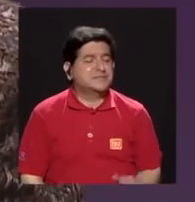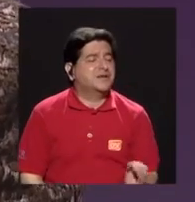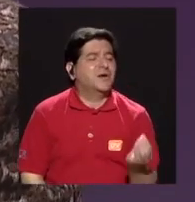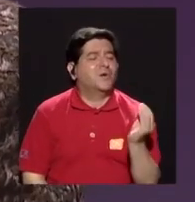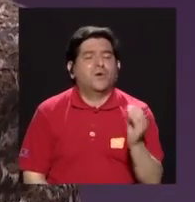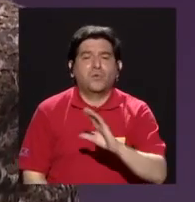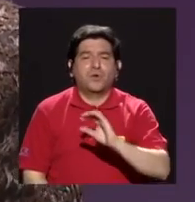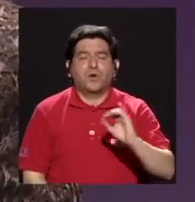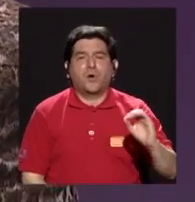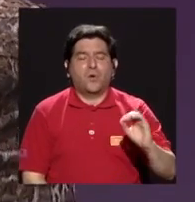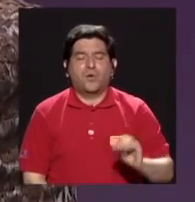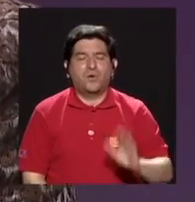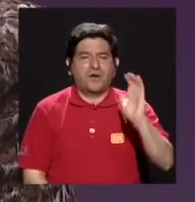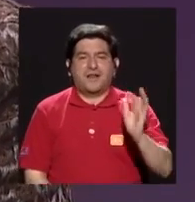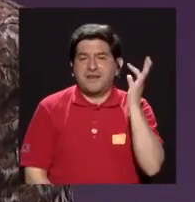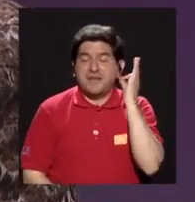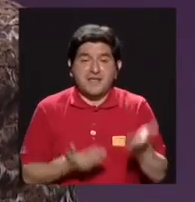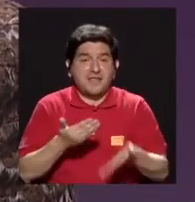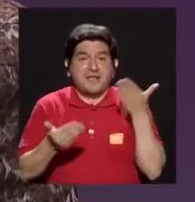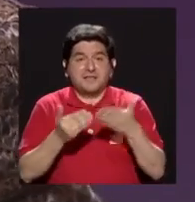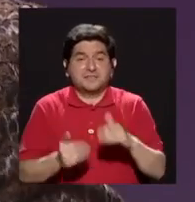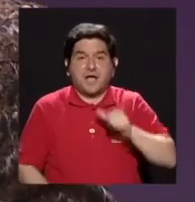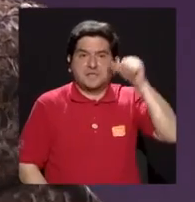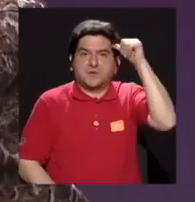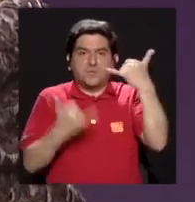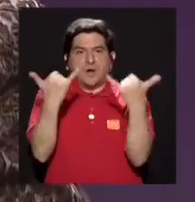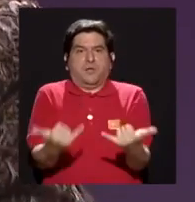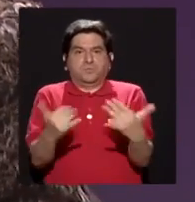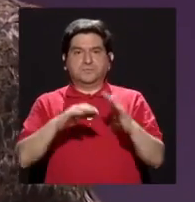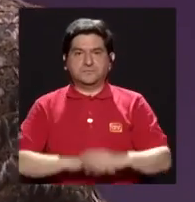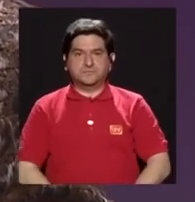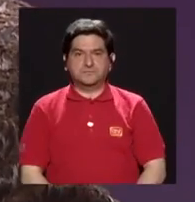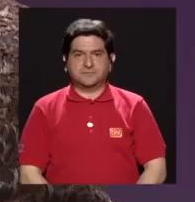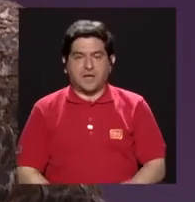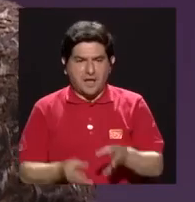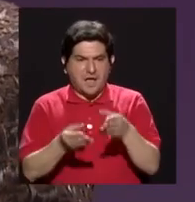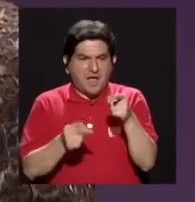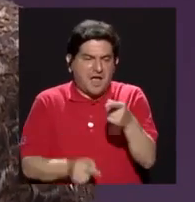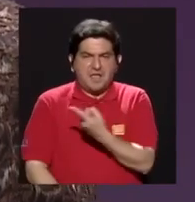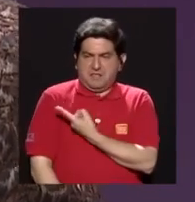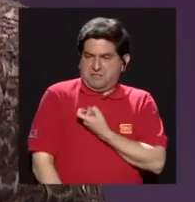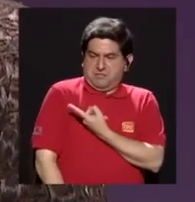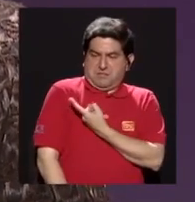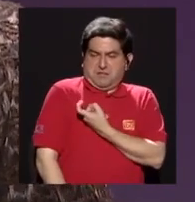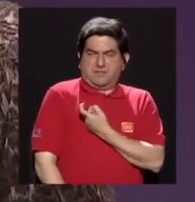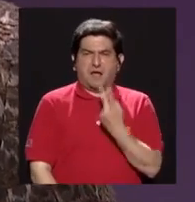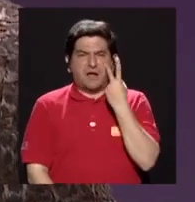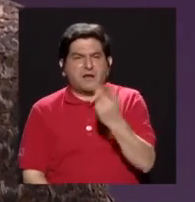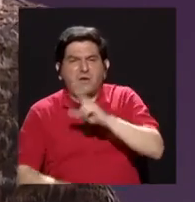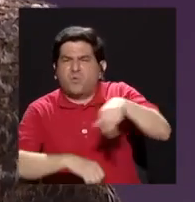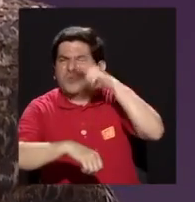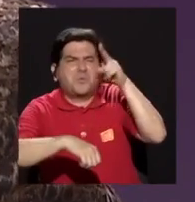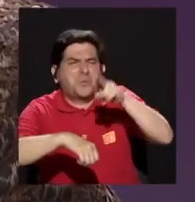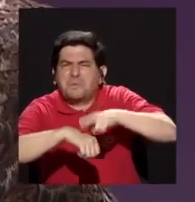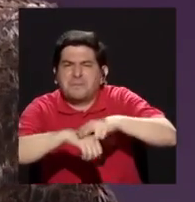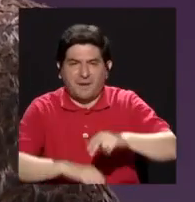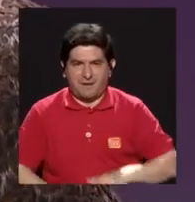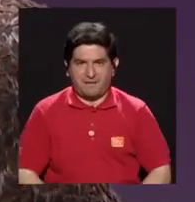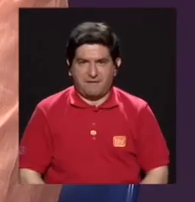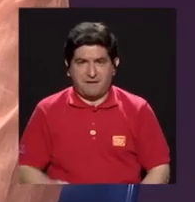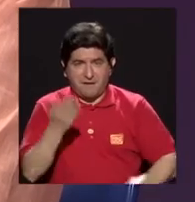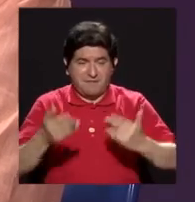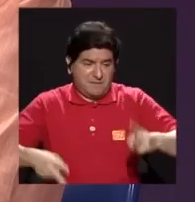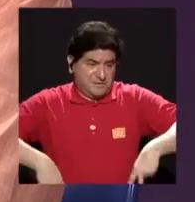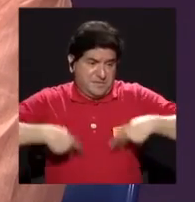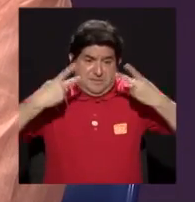niñas no que las ponen casi como adultas y provocativas y lo vemos como algo muy normal en la en